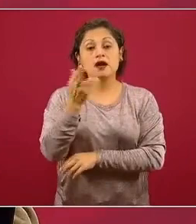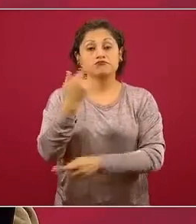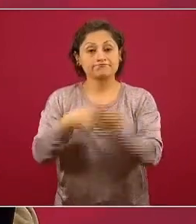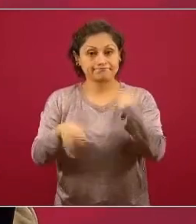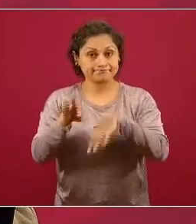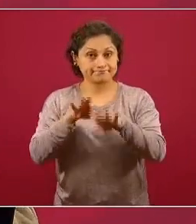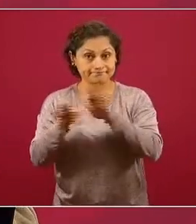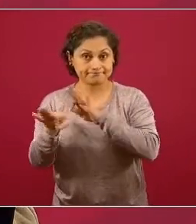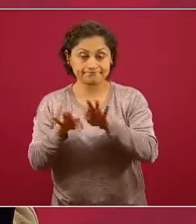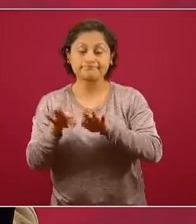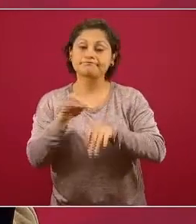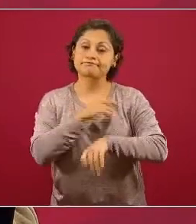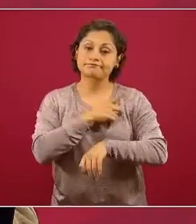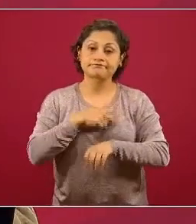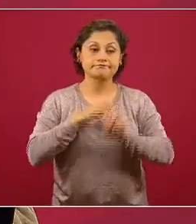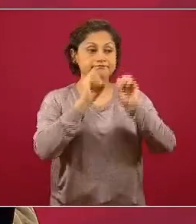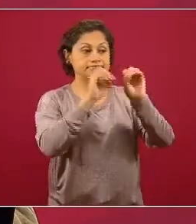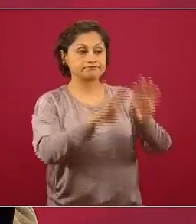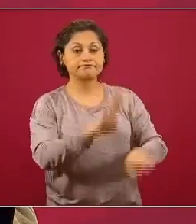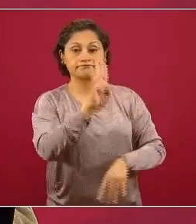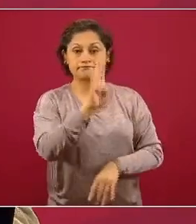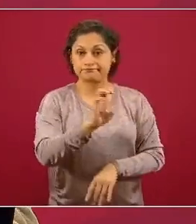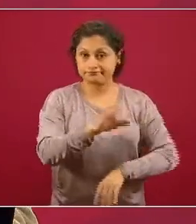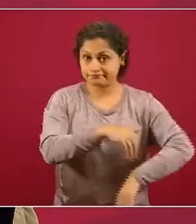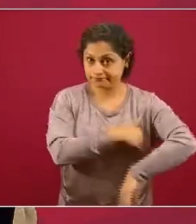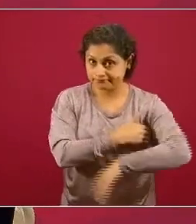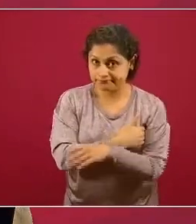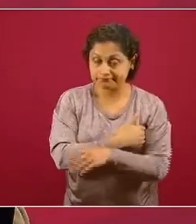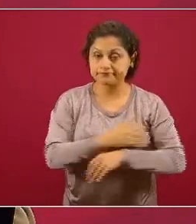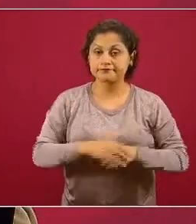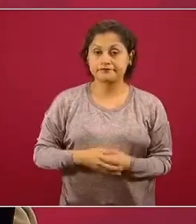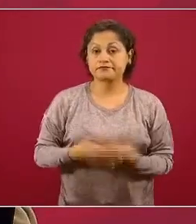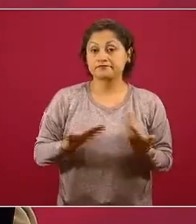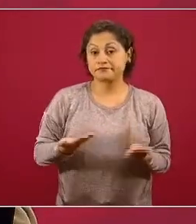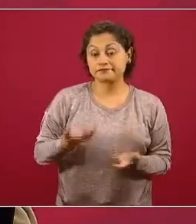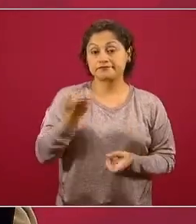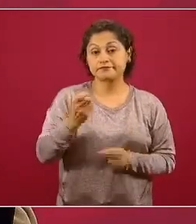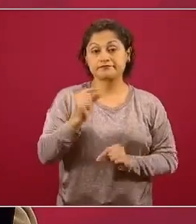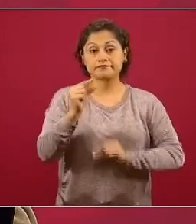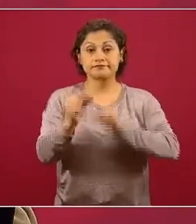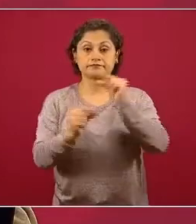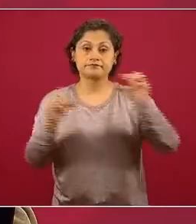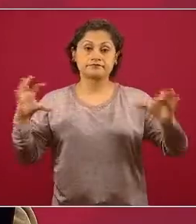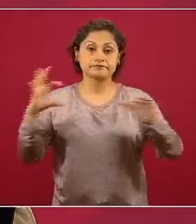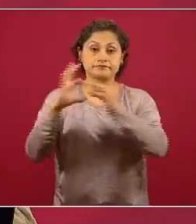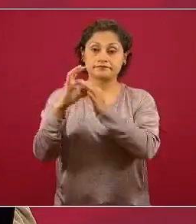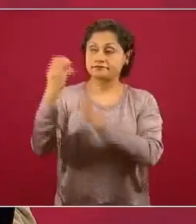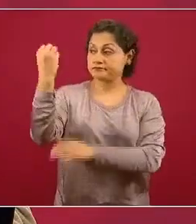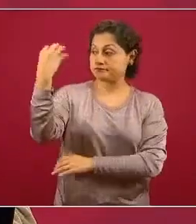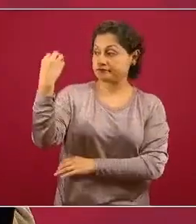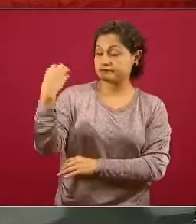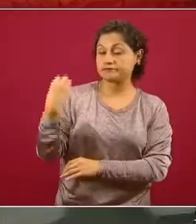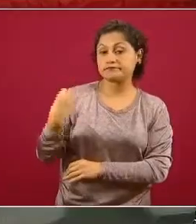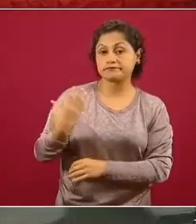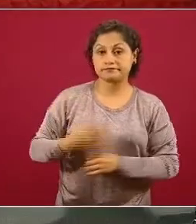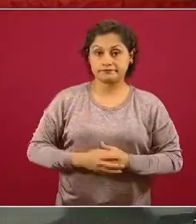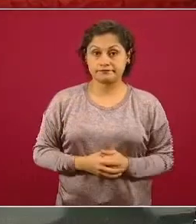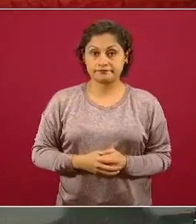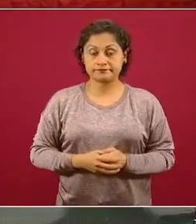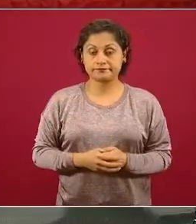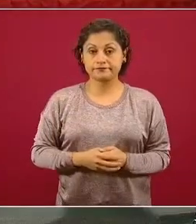considerado pertinentes durante los semáforos y el proceso de desconfinamiento. Vamos a pasar